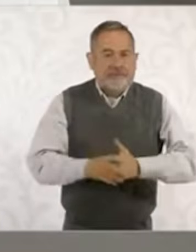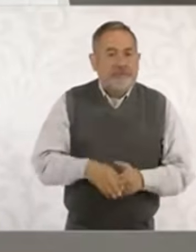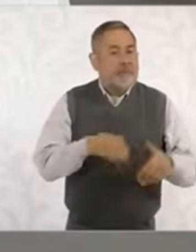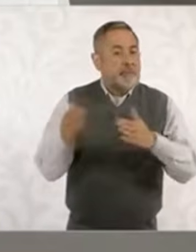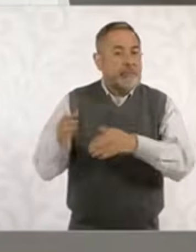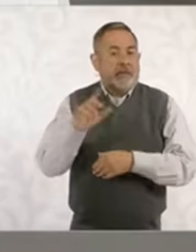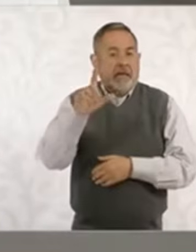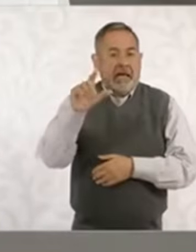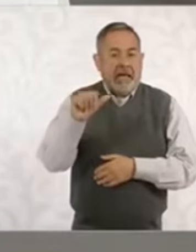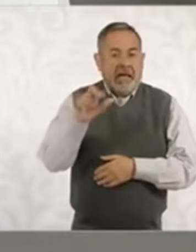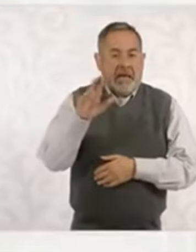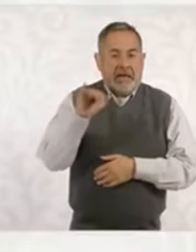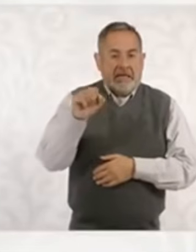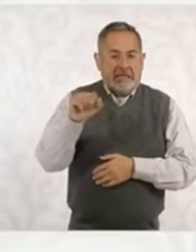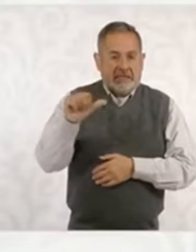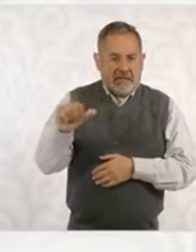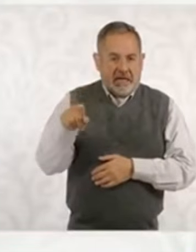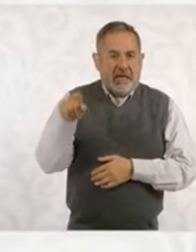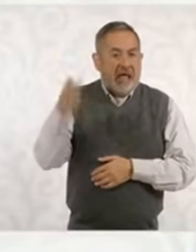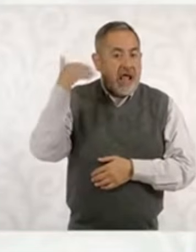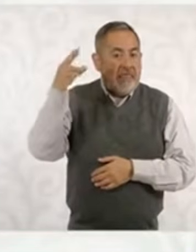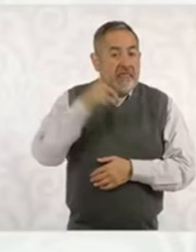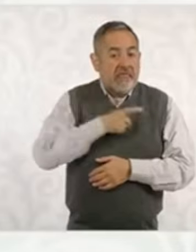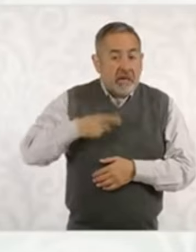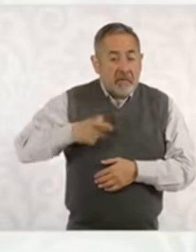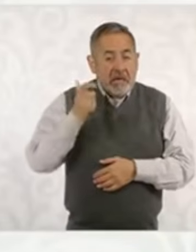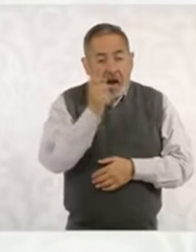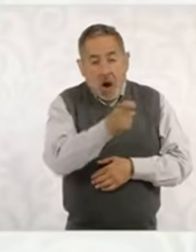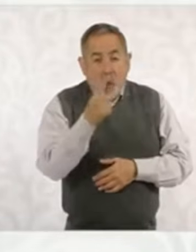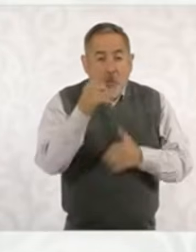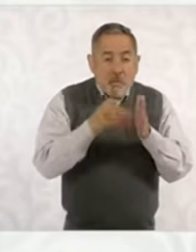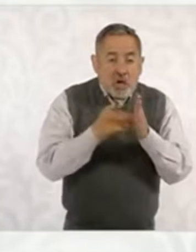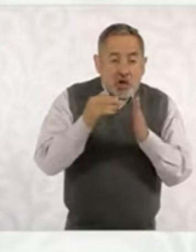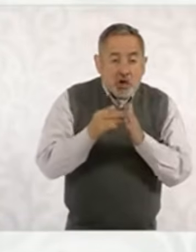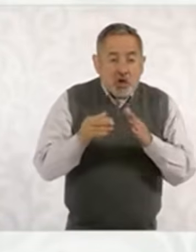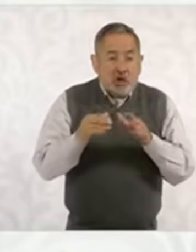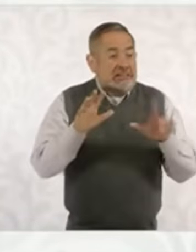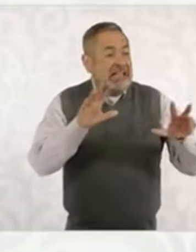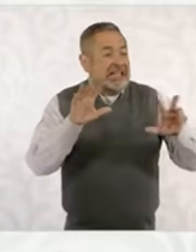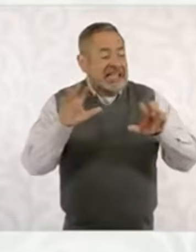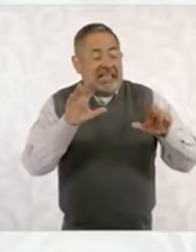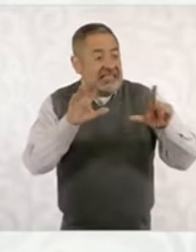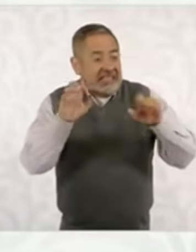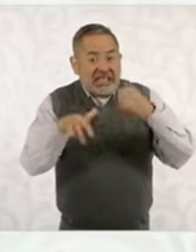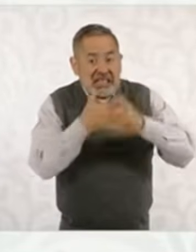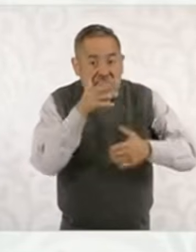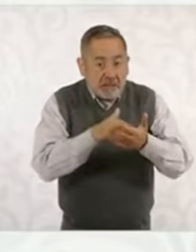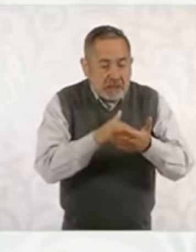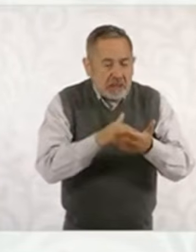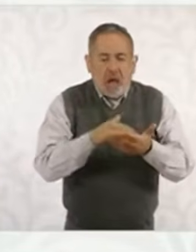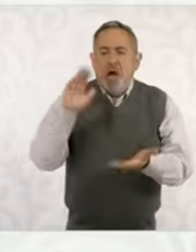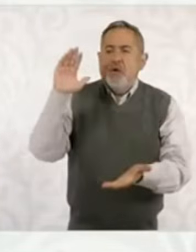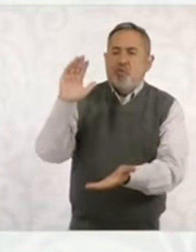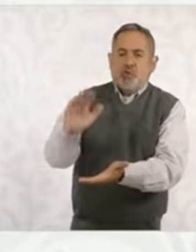Larisa Yolitzin debía 1.715.000 pesos, ya solo